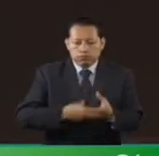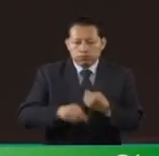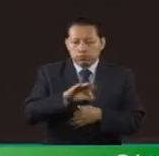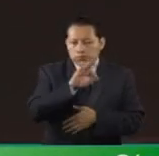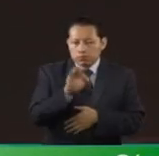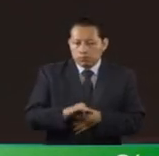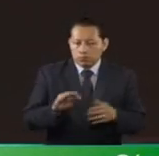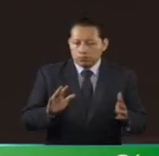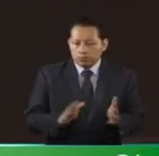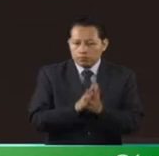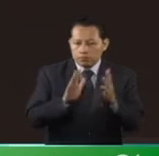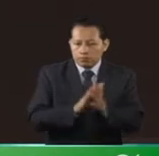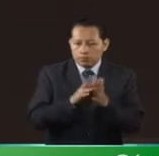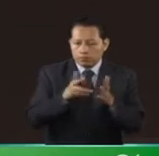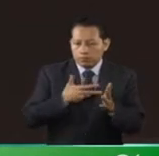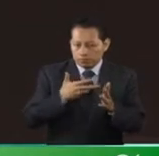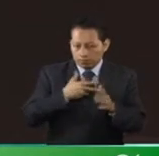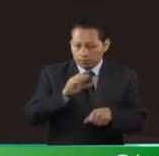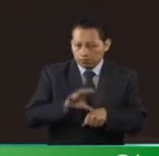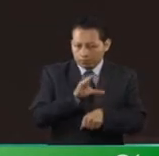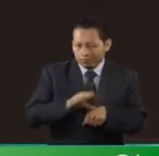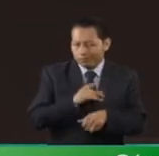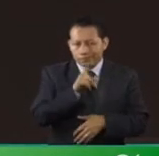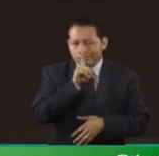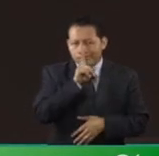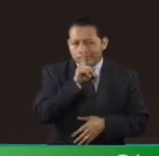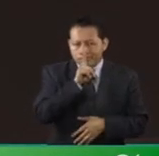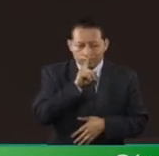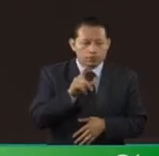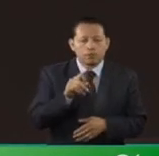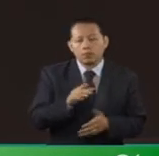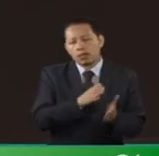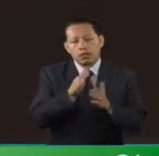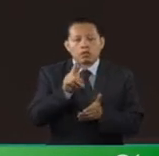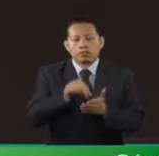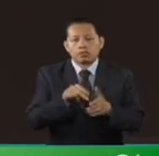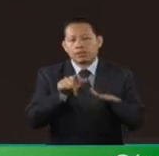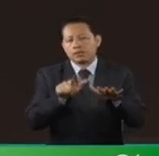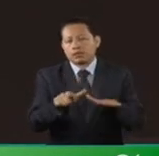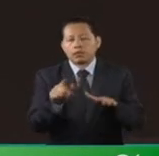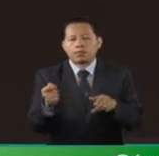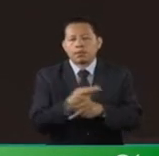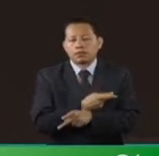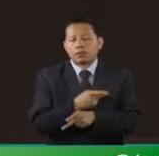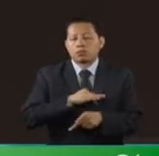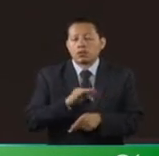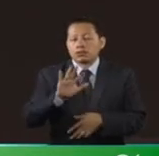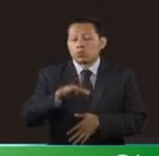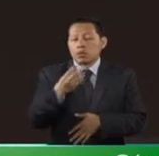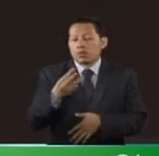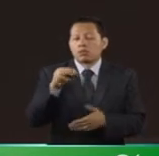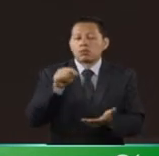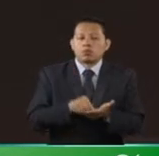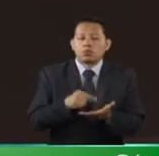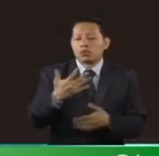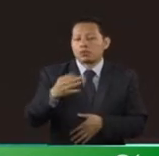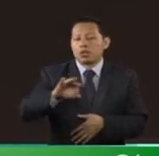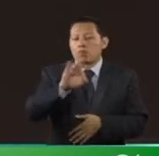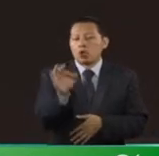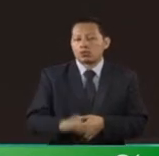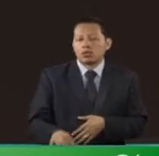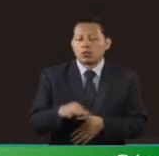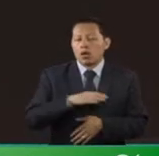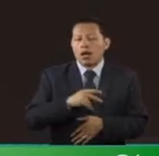porcentaje de participación que tenía en el sector energético. Y en 2017, contribuía con un 53.5%